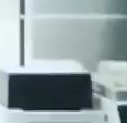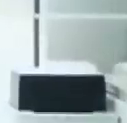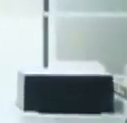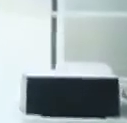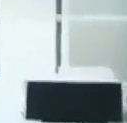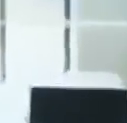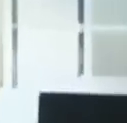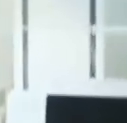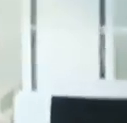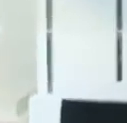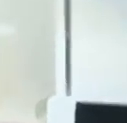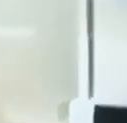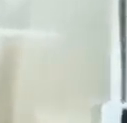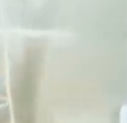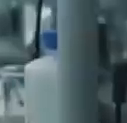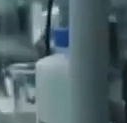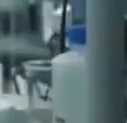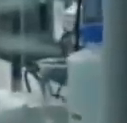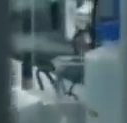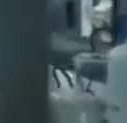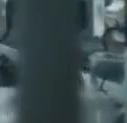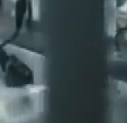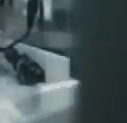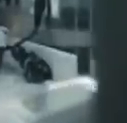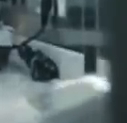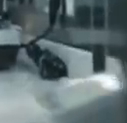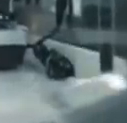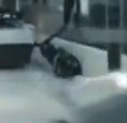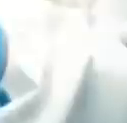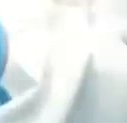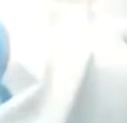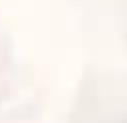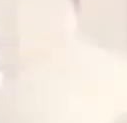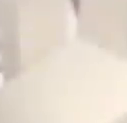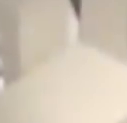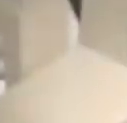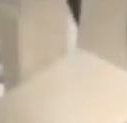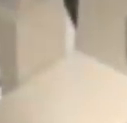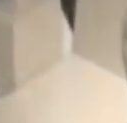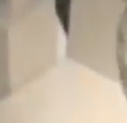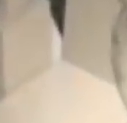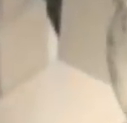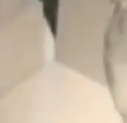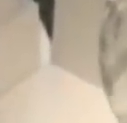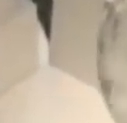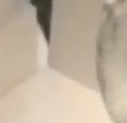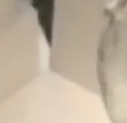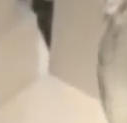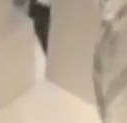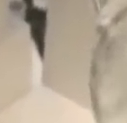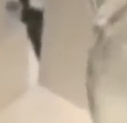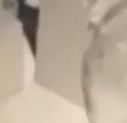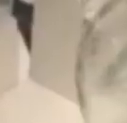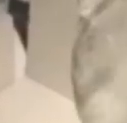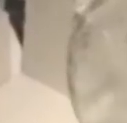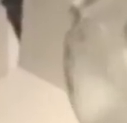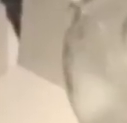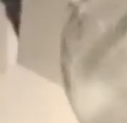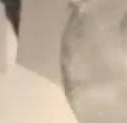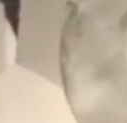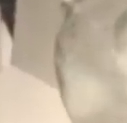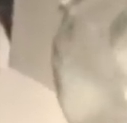al pasar los meses los expertos descubrieron cómo ataca el sars co2 al sistema respiratorio